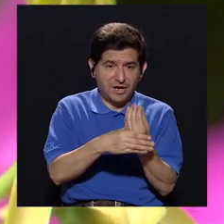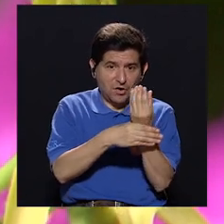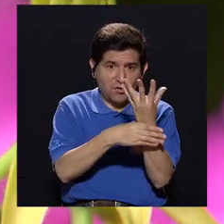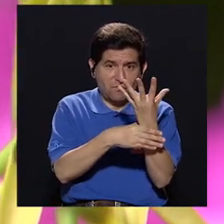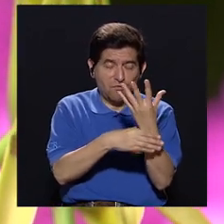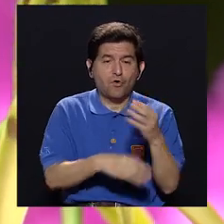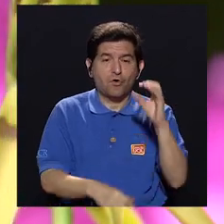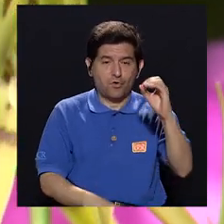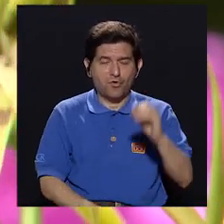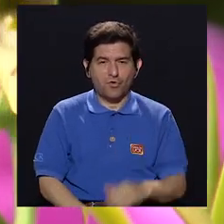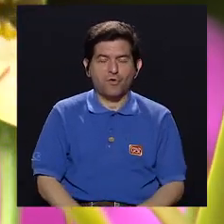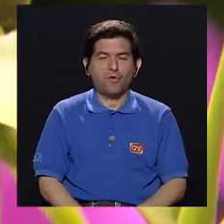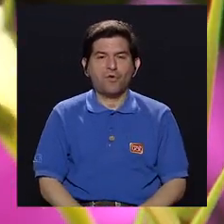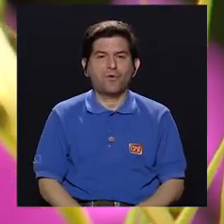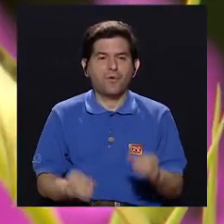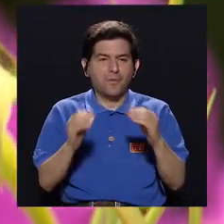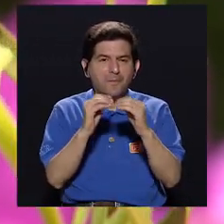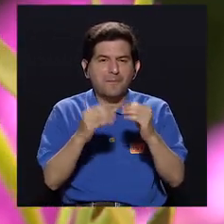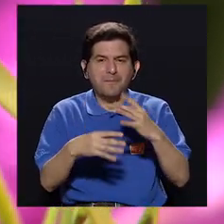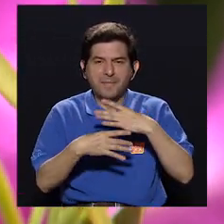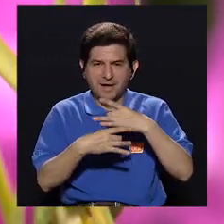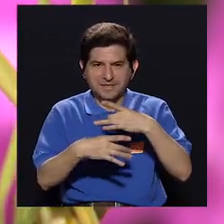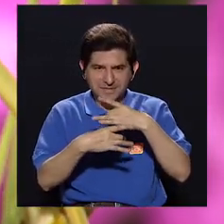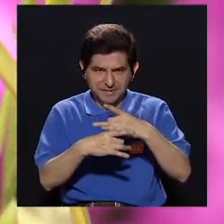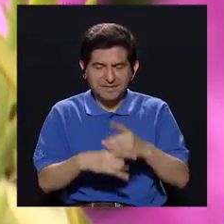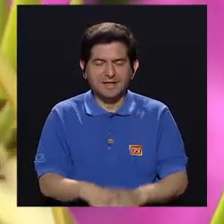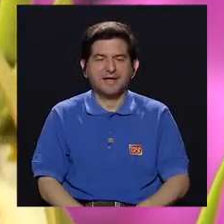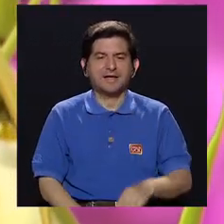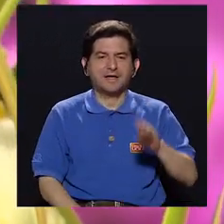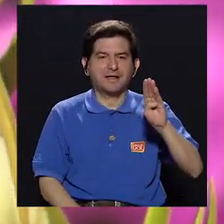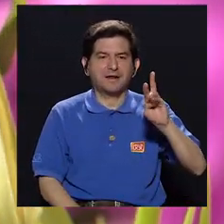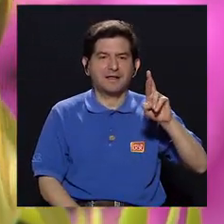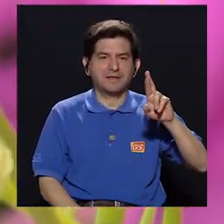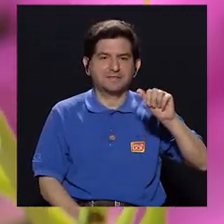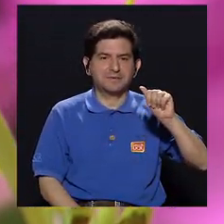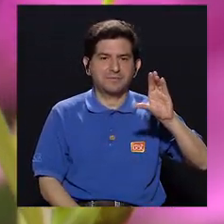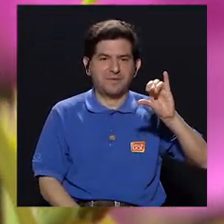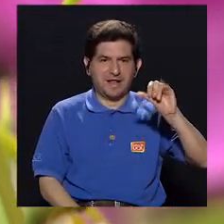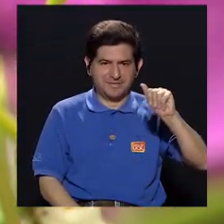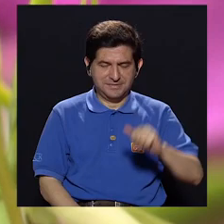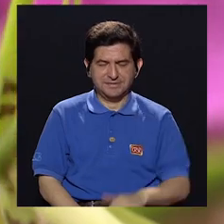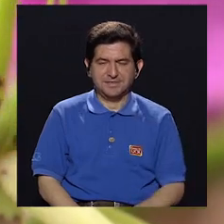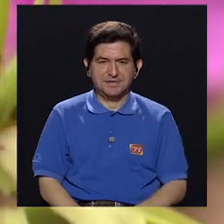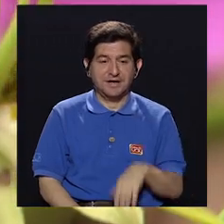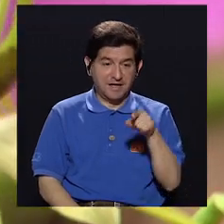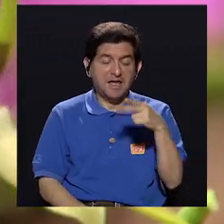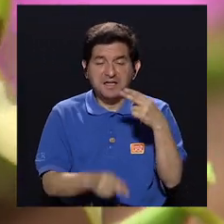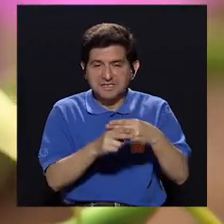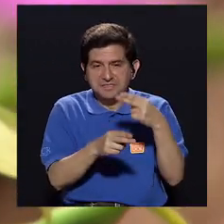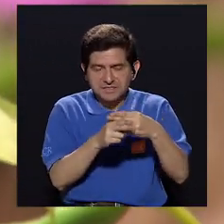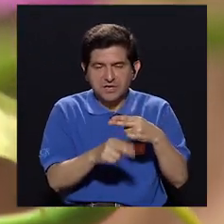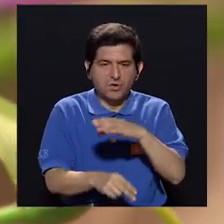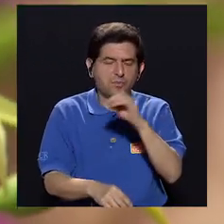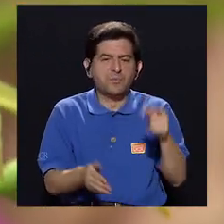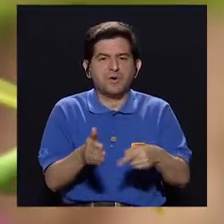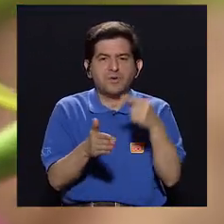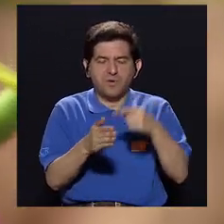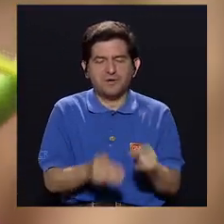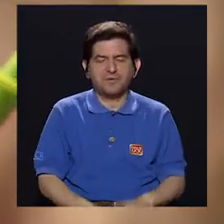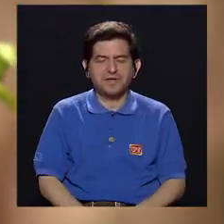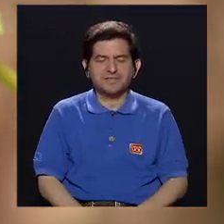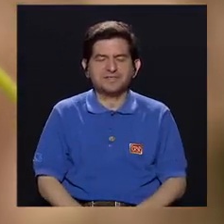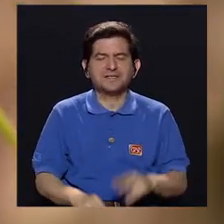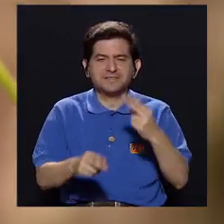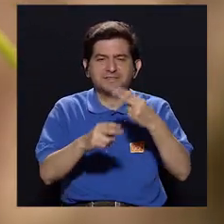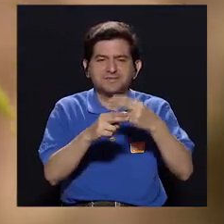orqu as una de las más apreciadas son son las braas se conocen en Costa Rica como con ese nombre o a